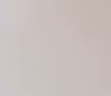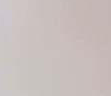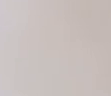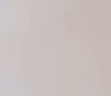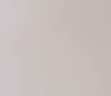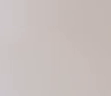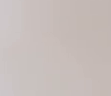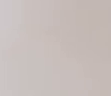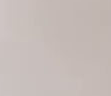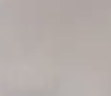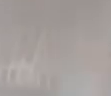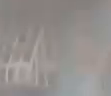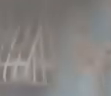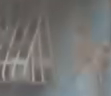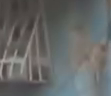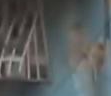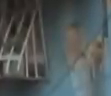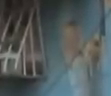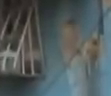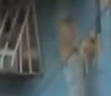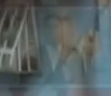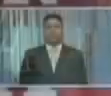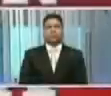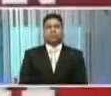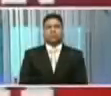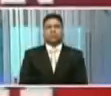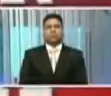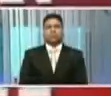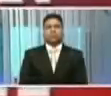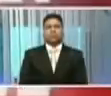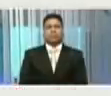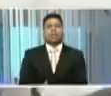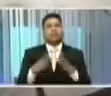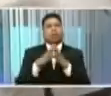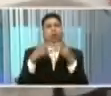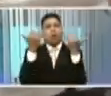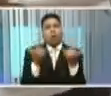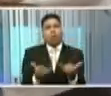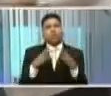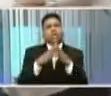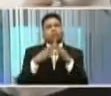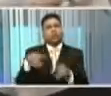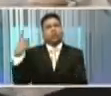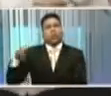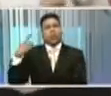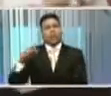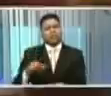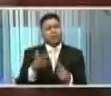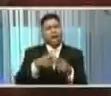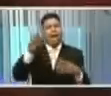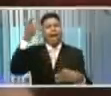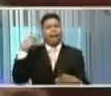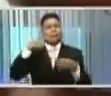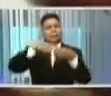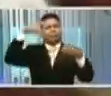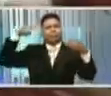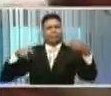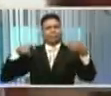Hoy tengo garantizados mis derechos fundamentales. Los que antes fuimos excluidos.